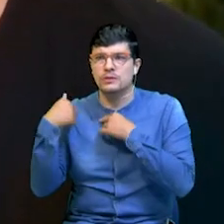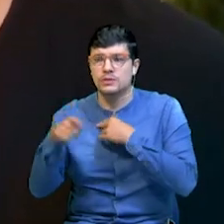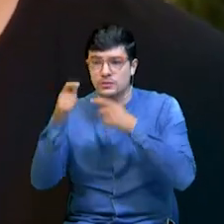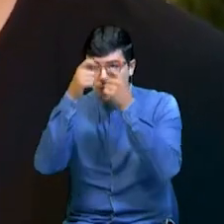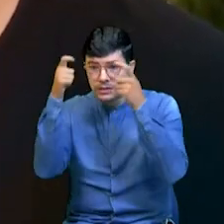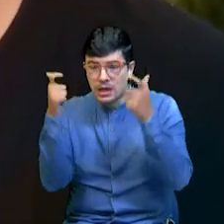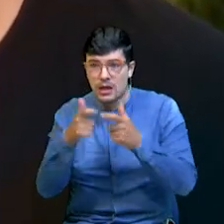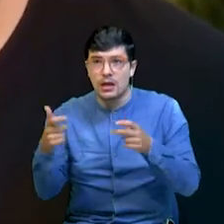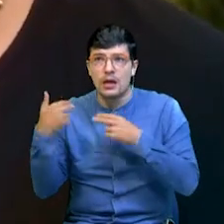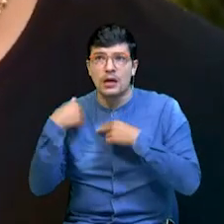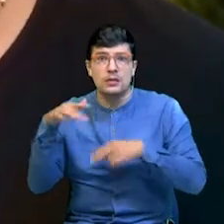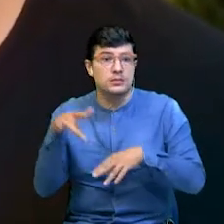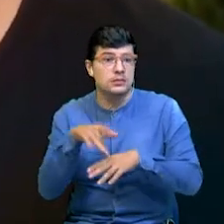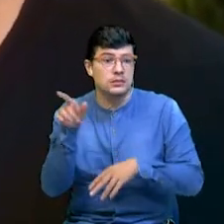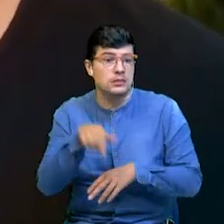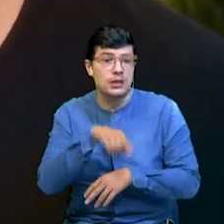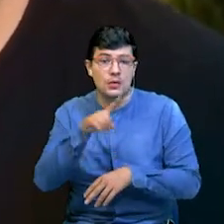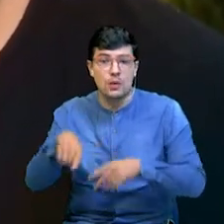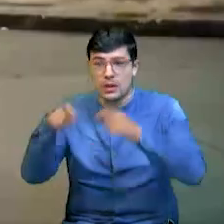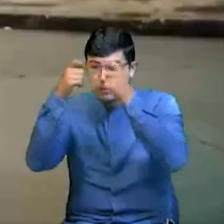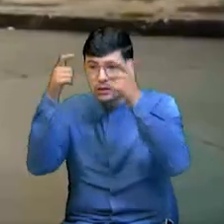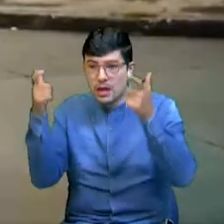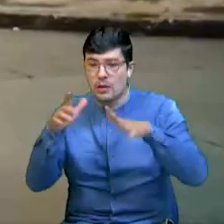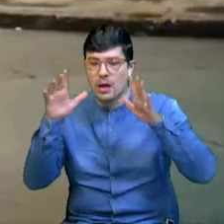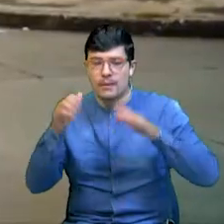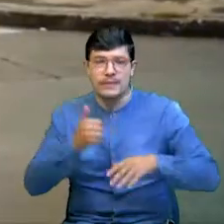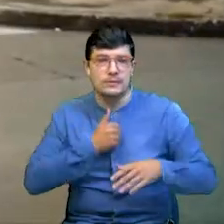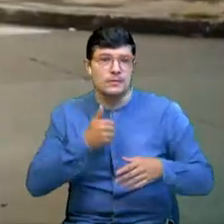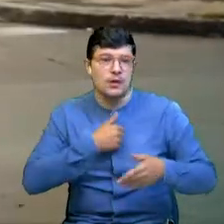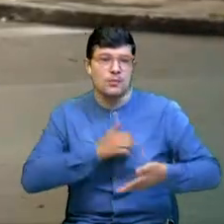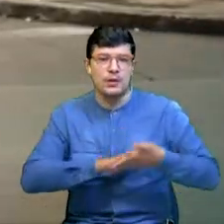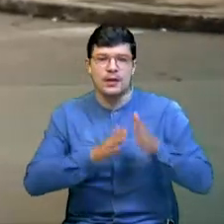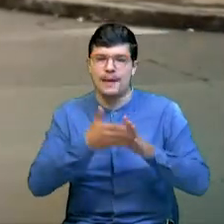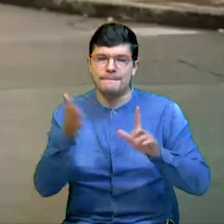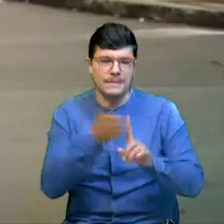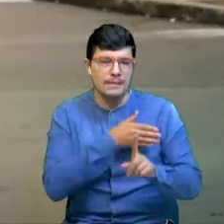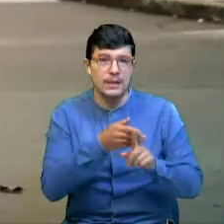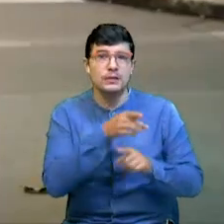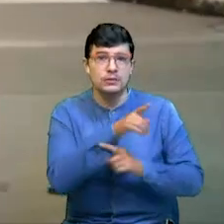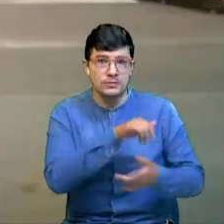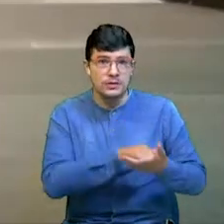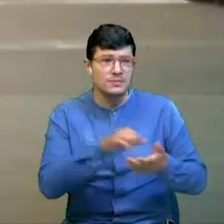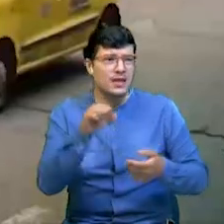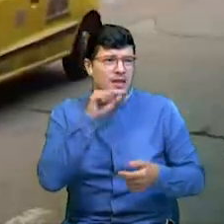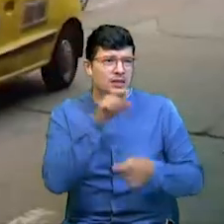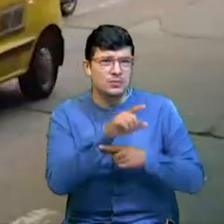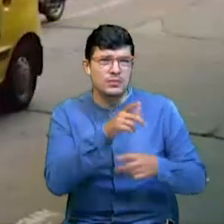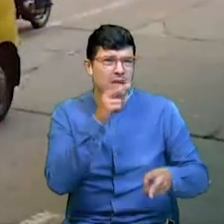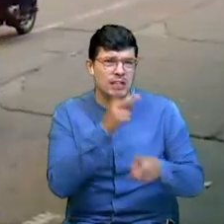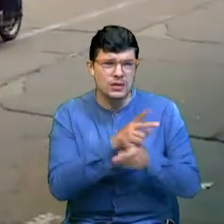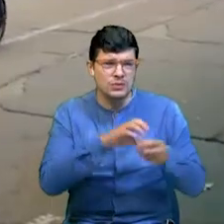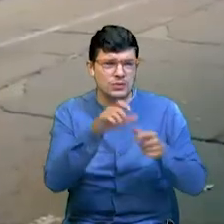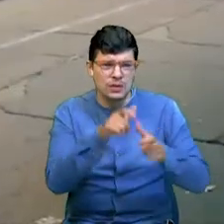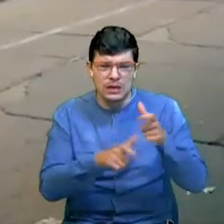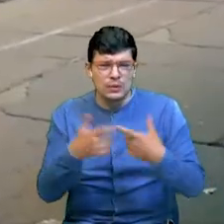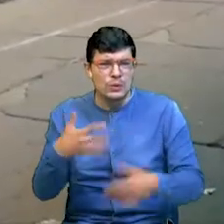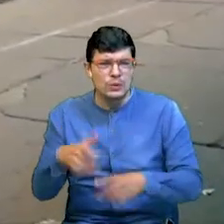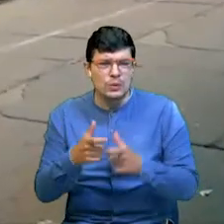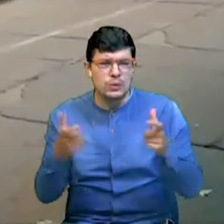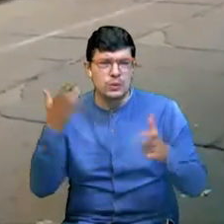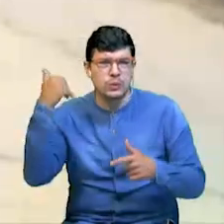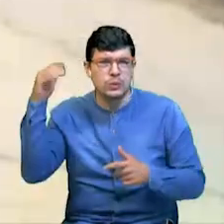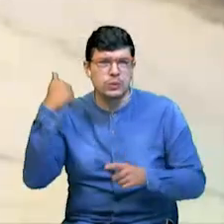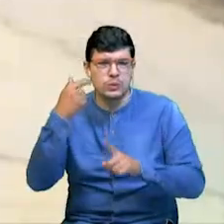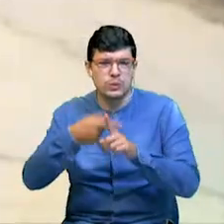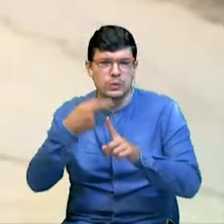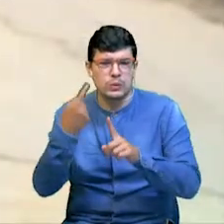Estado no está, pues le toca a la comunidad por cuenta de sí mismos. En Barranca Bermeja, según las denuncias, la inseguridad ciudadana se ha incrementado en los últimos